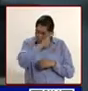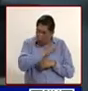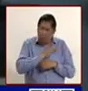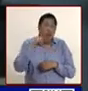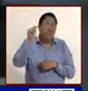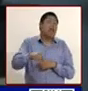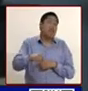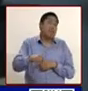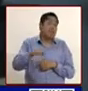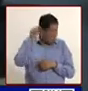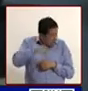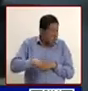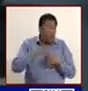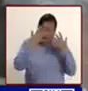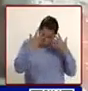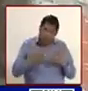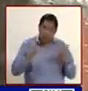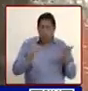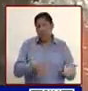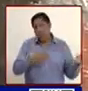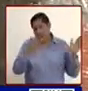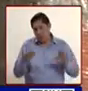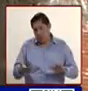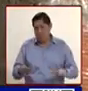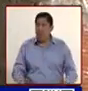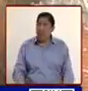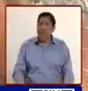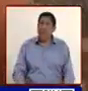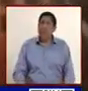y ahí lastimosamente muere.